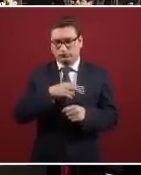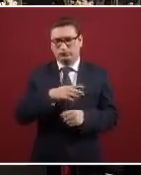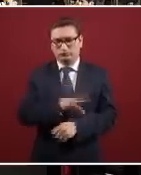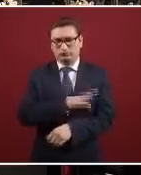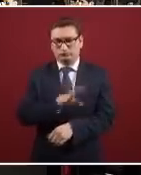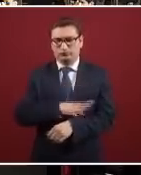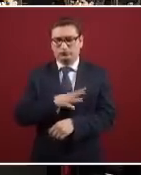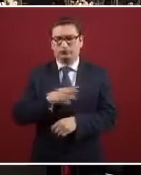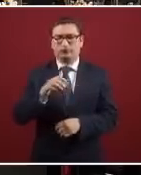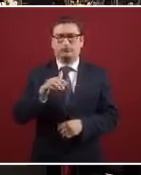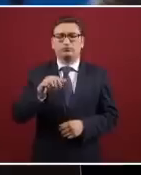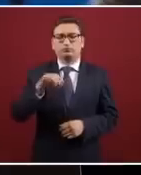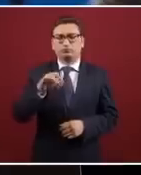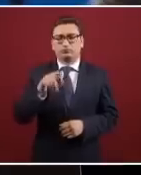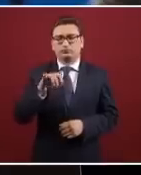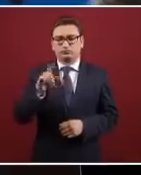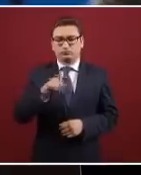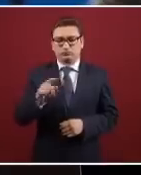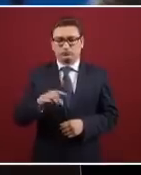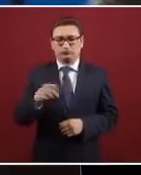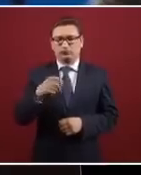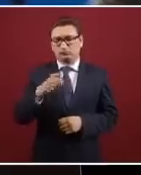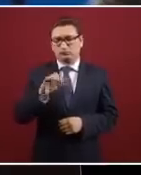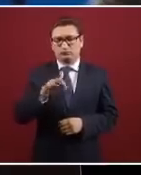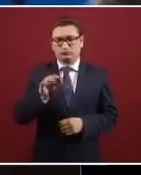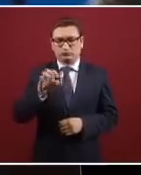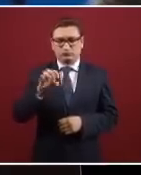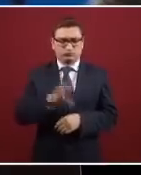Martínez, gerente de control financiero de CFE Energía,